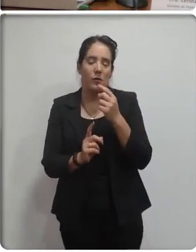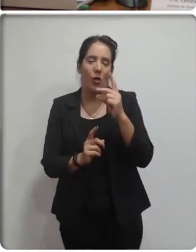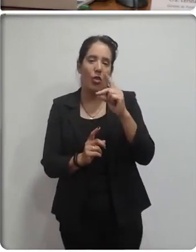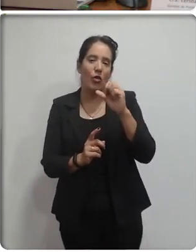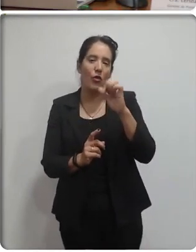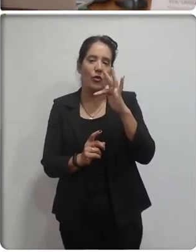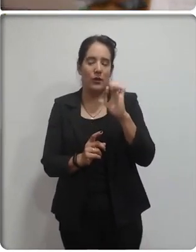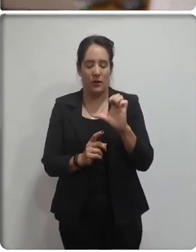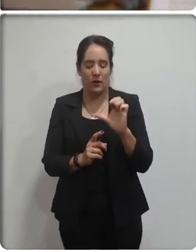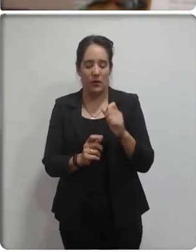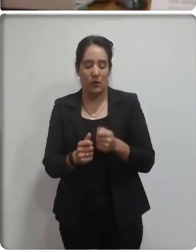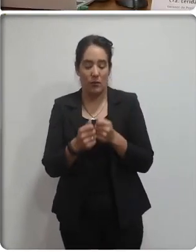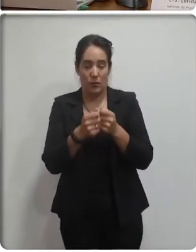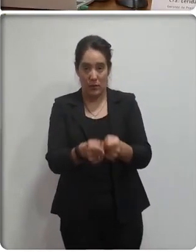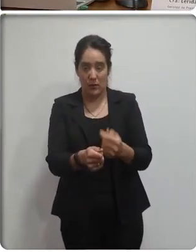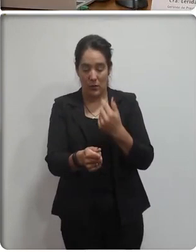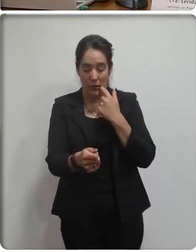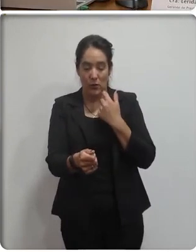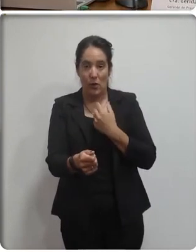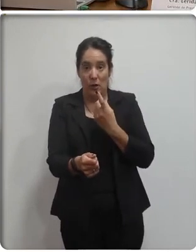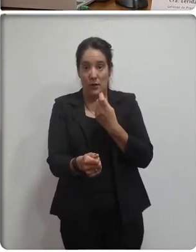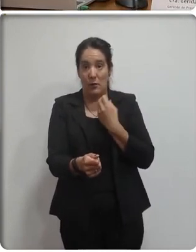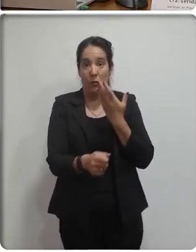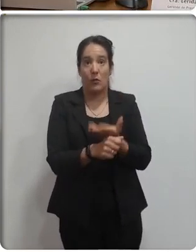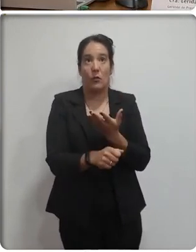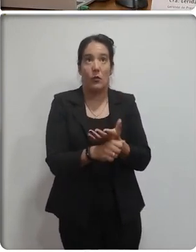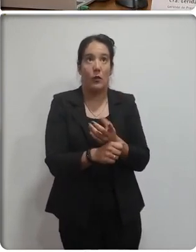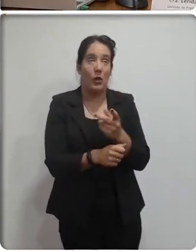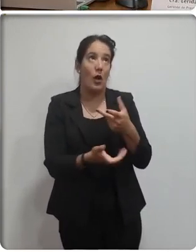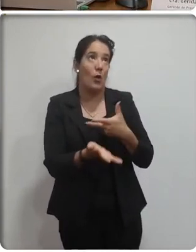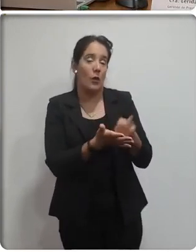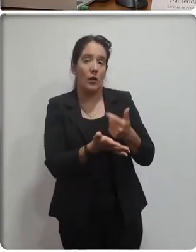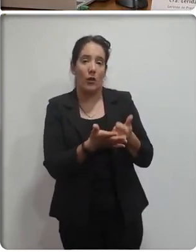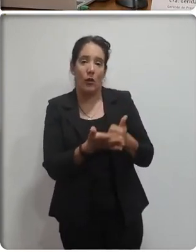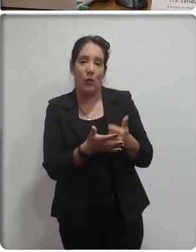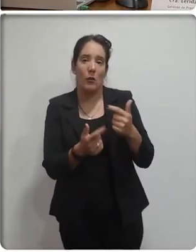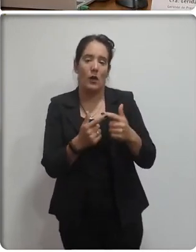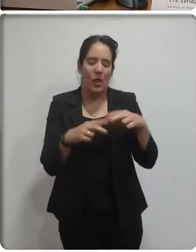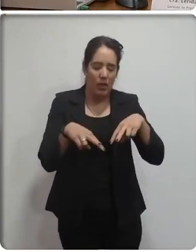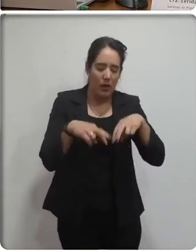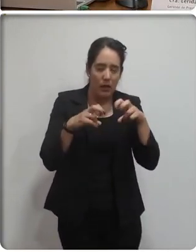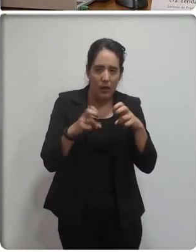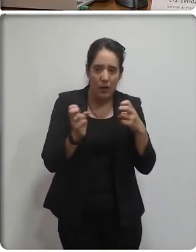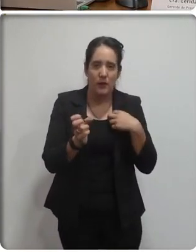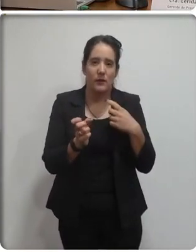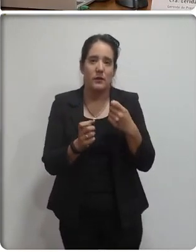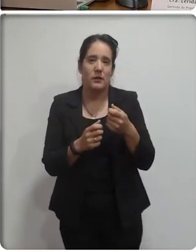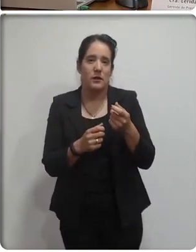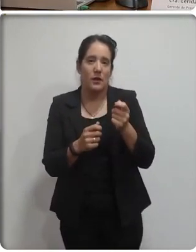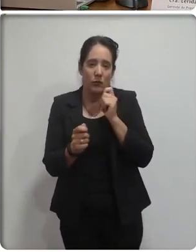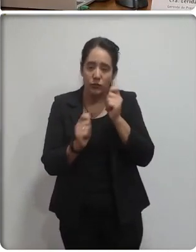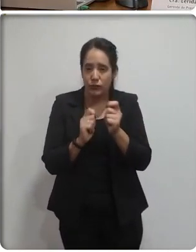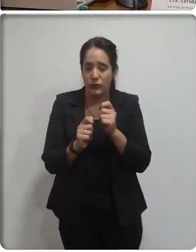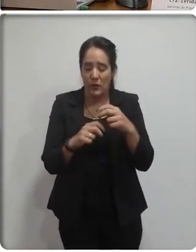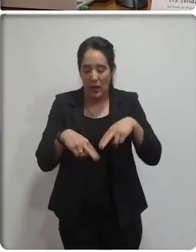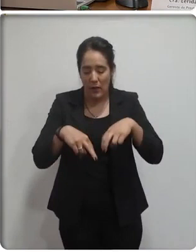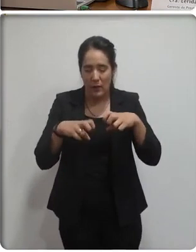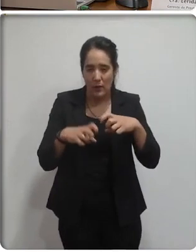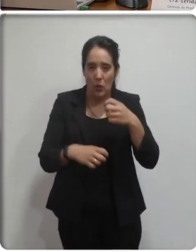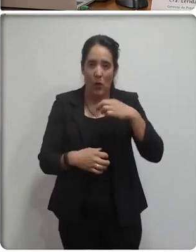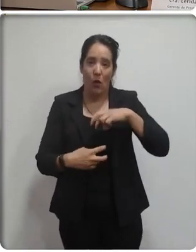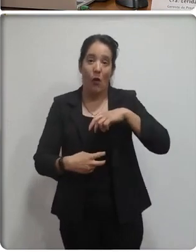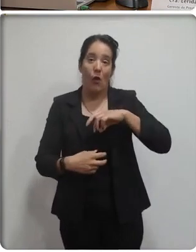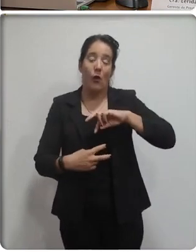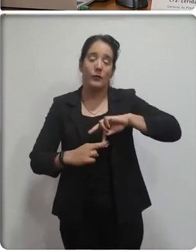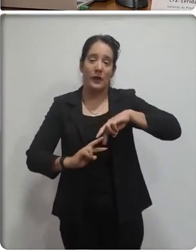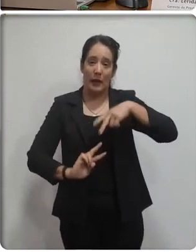OTE, todo lo que es nuestra demanda de compra, proveedores tercerizados, de análisis, de estudios de imagenología, de estudios